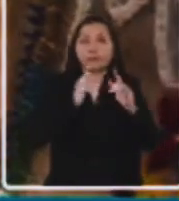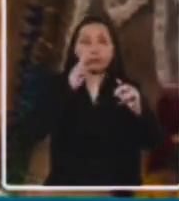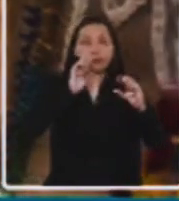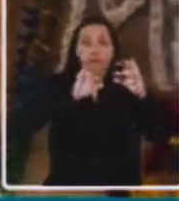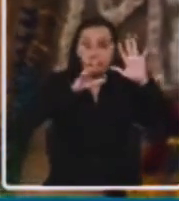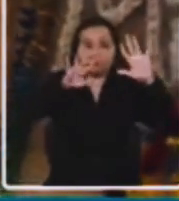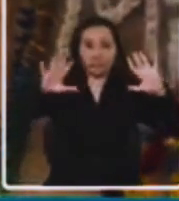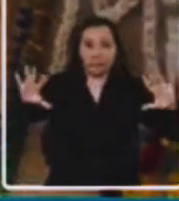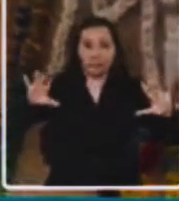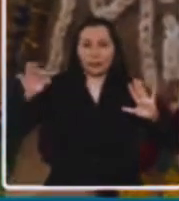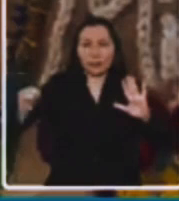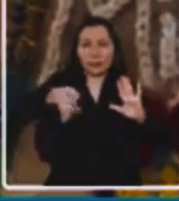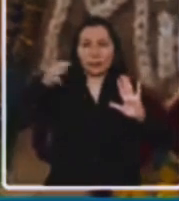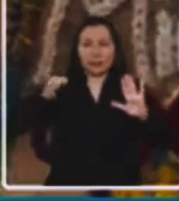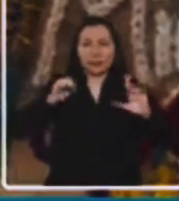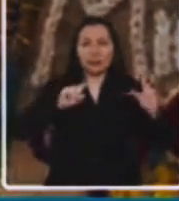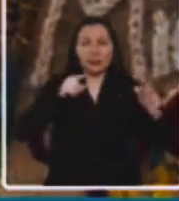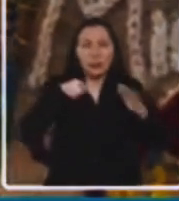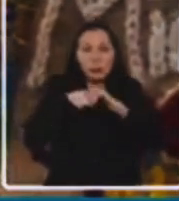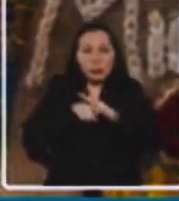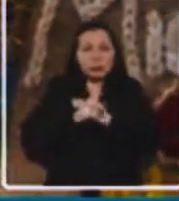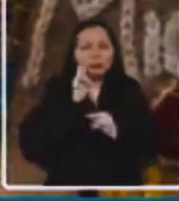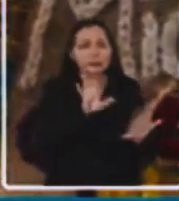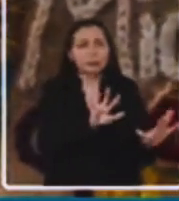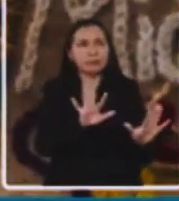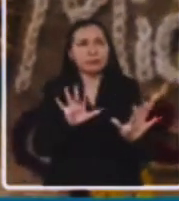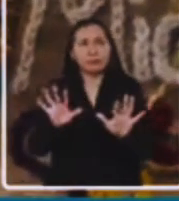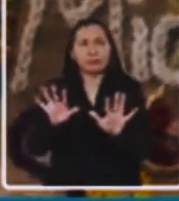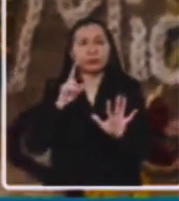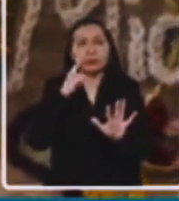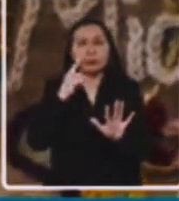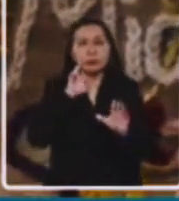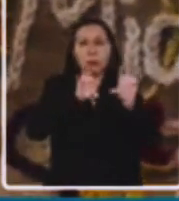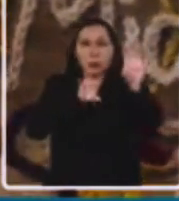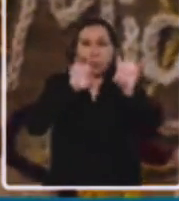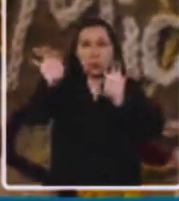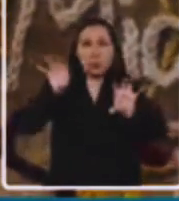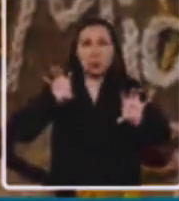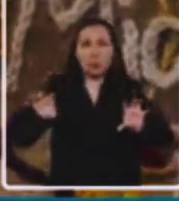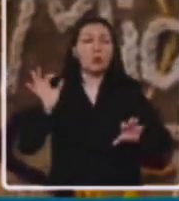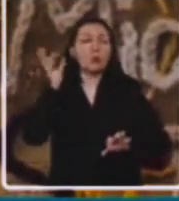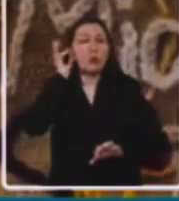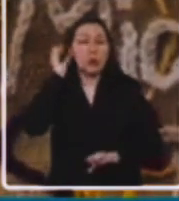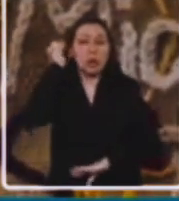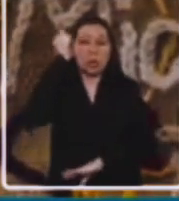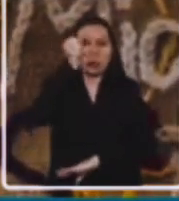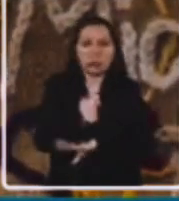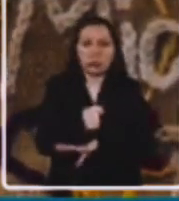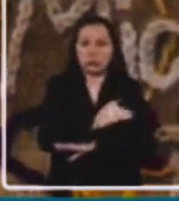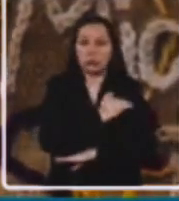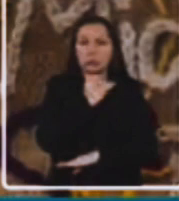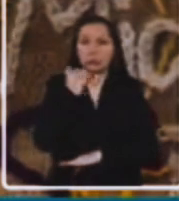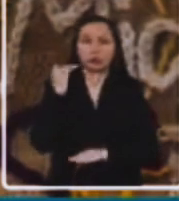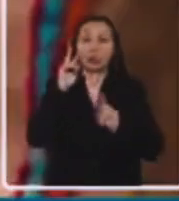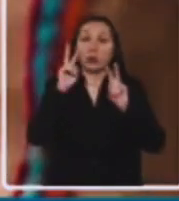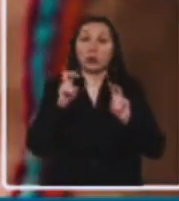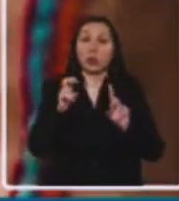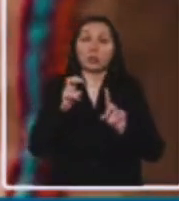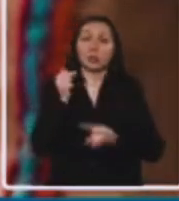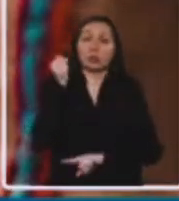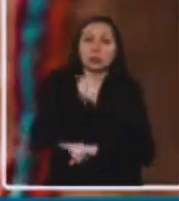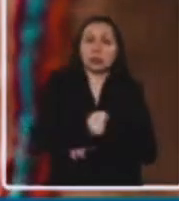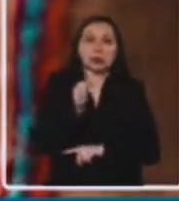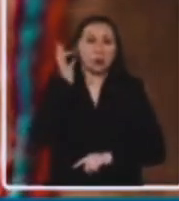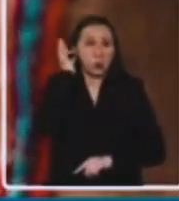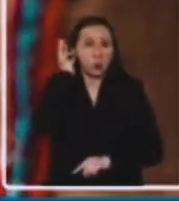veíamos aquí a la entrada del centro, en donde se consigna a las mujeres asesinadas en contexto de